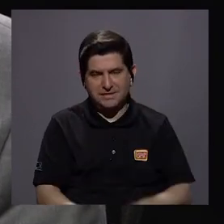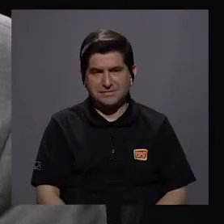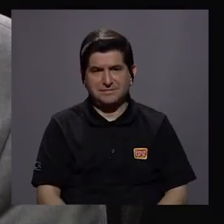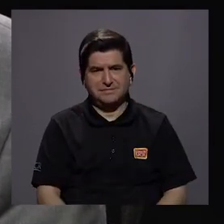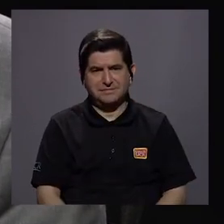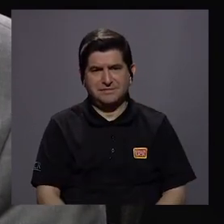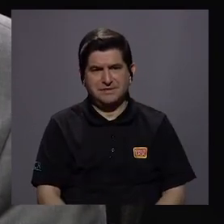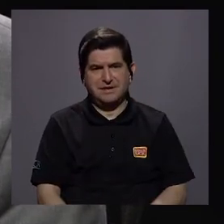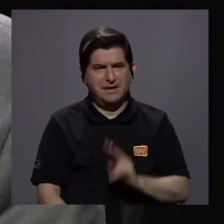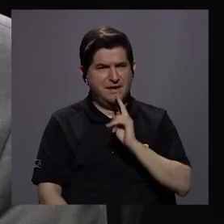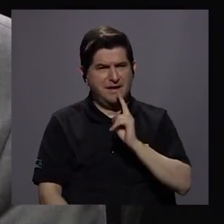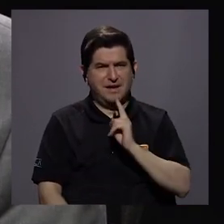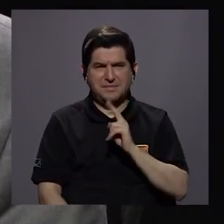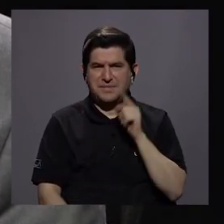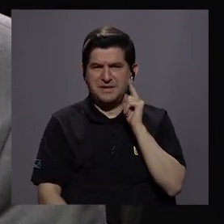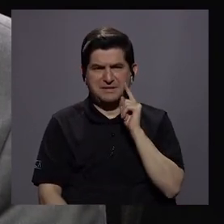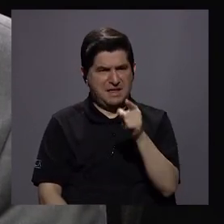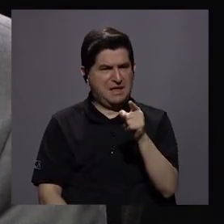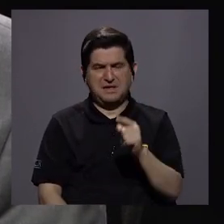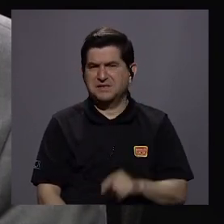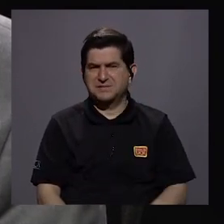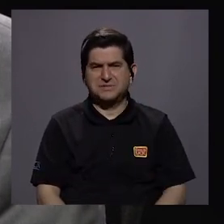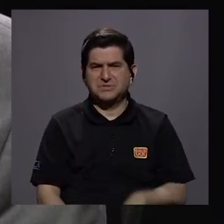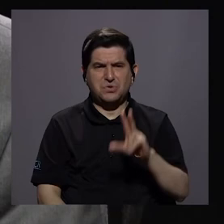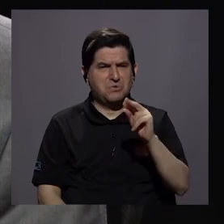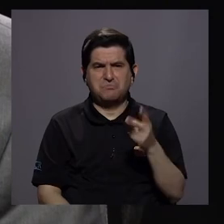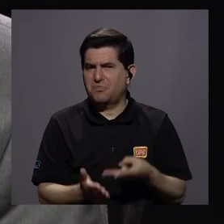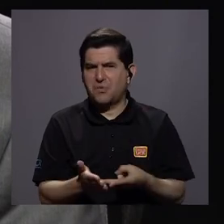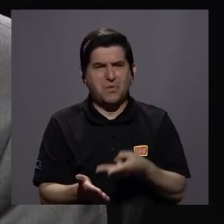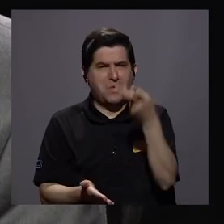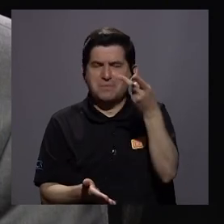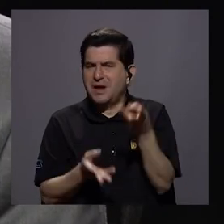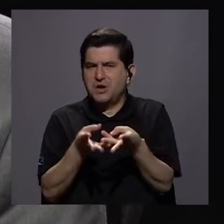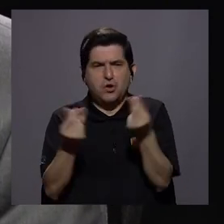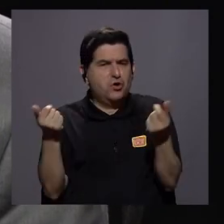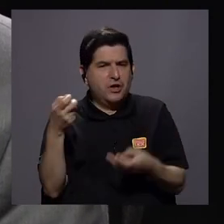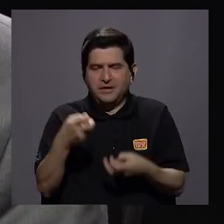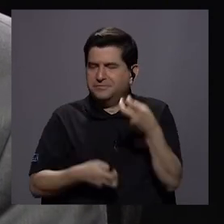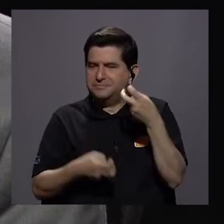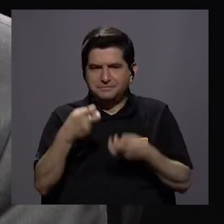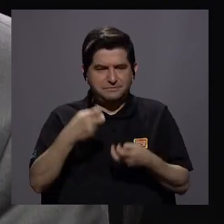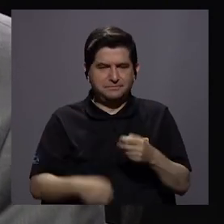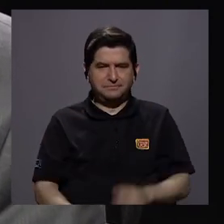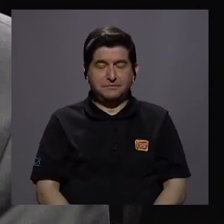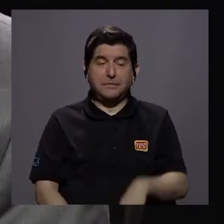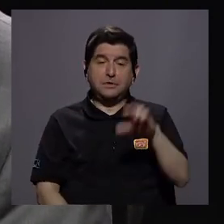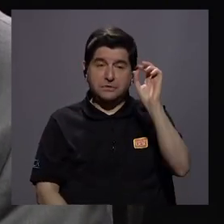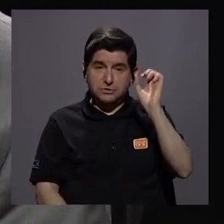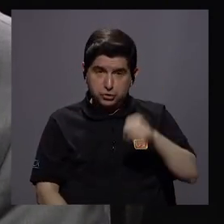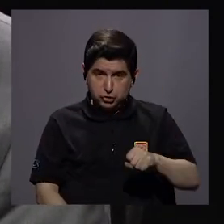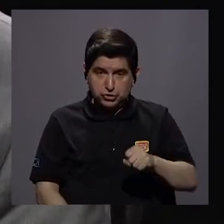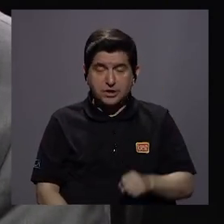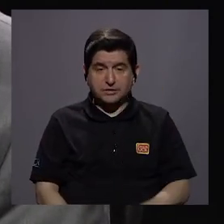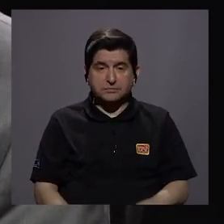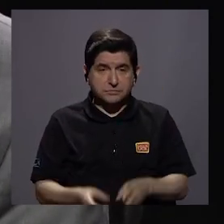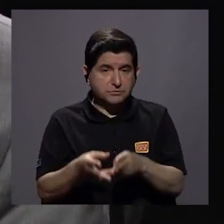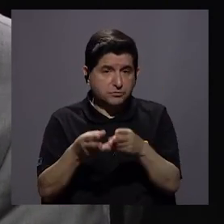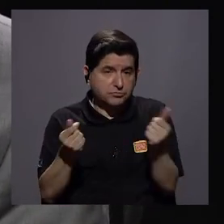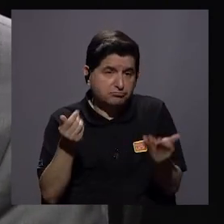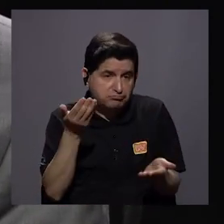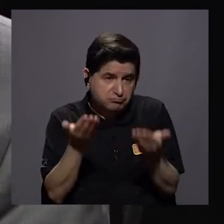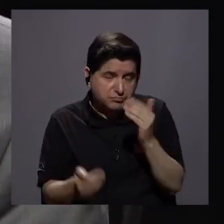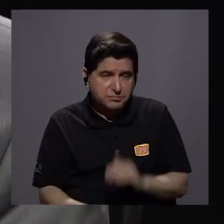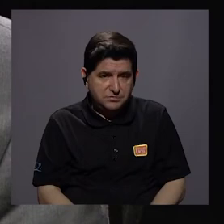y realmente no es un monto que nos resuelva el problema. Sí nos resuelve el problema porque